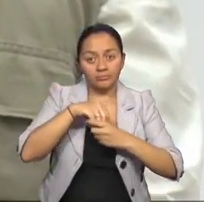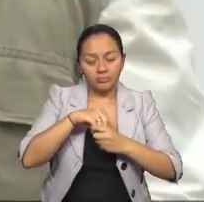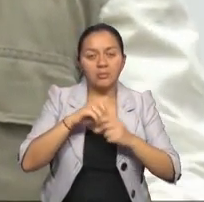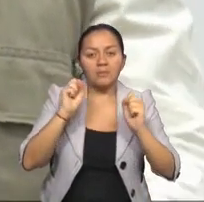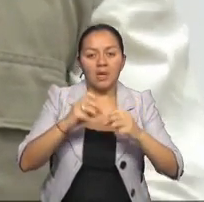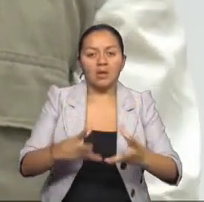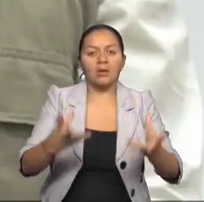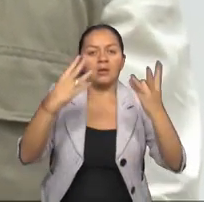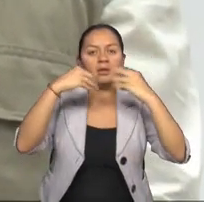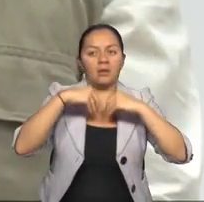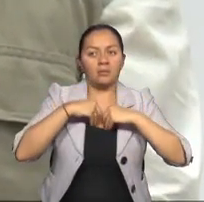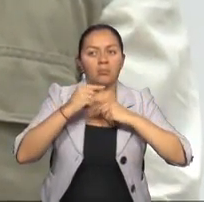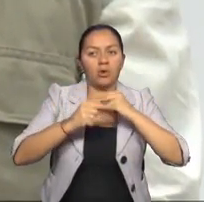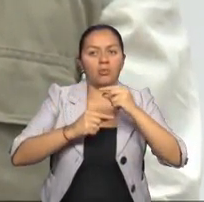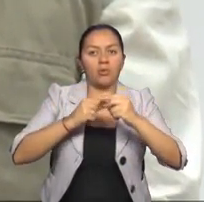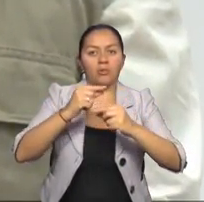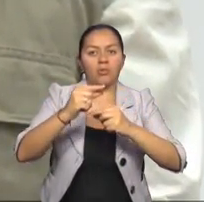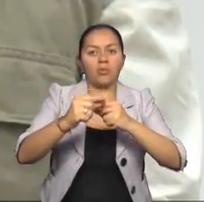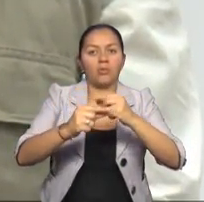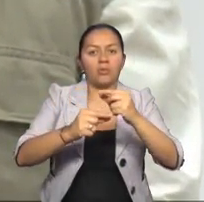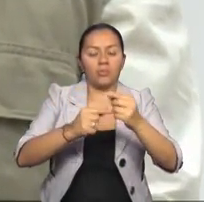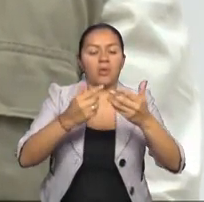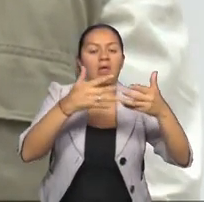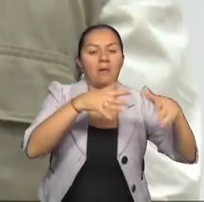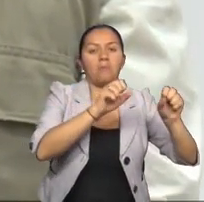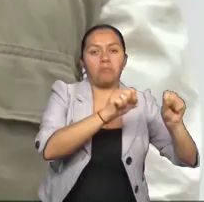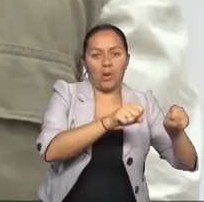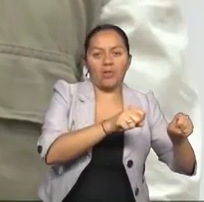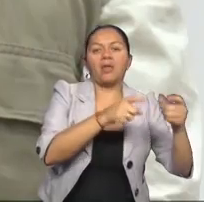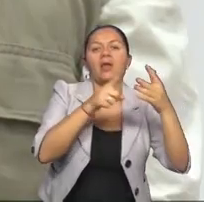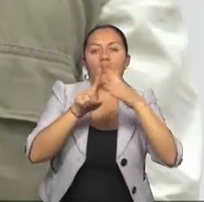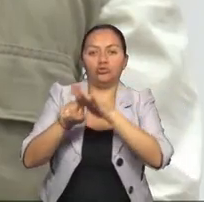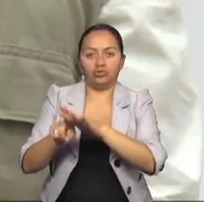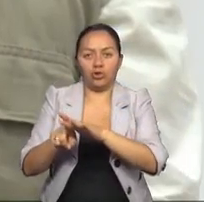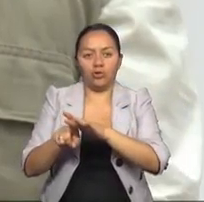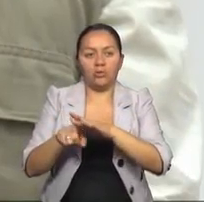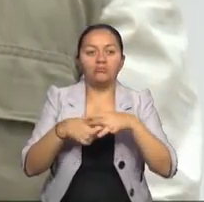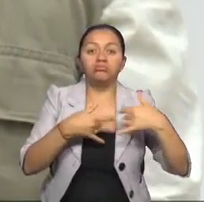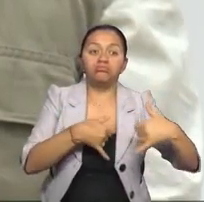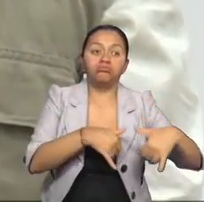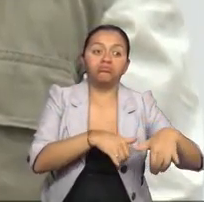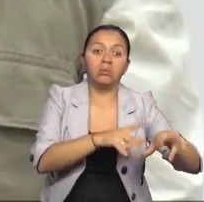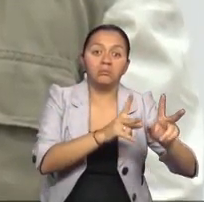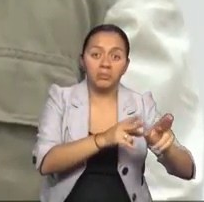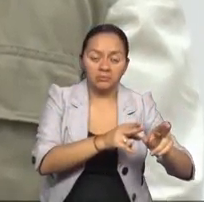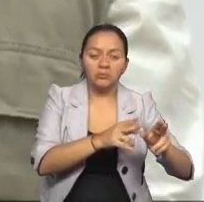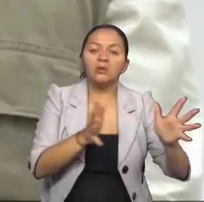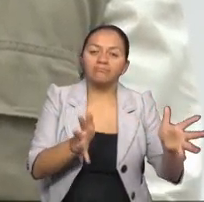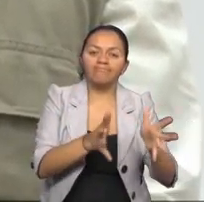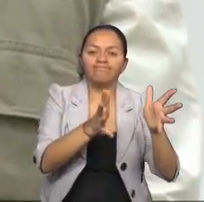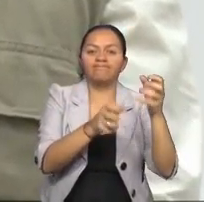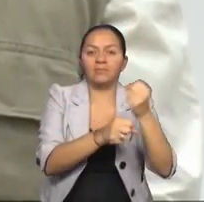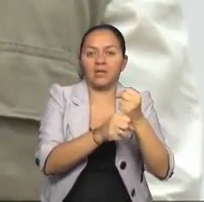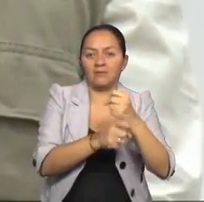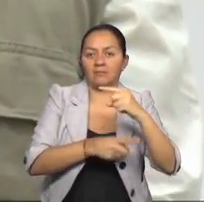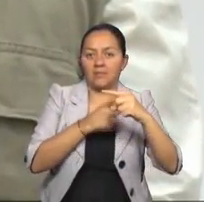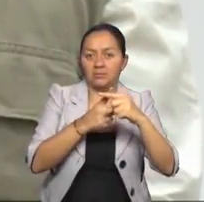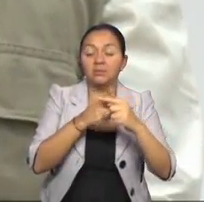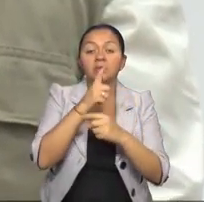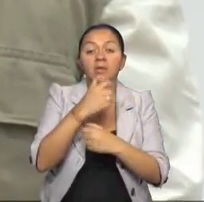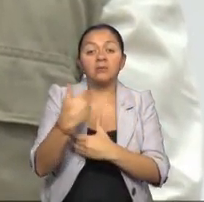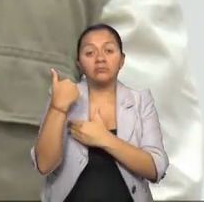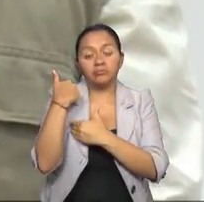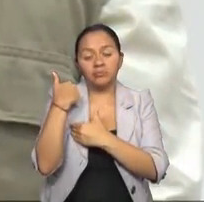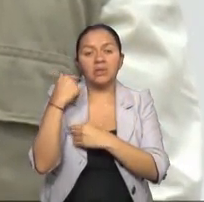capacidades en el sujeto que se logran justamente con los procesos de rehabilitación que impulsan algunas instituciones y que